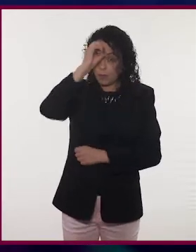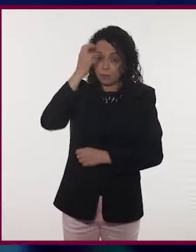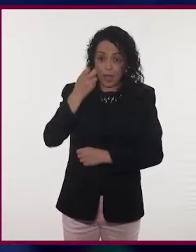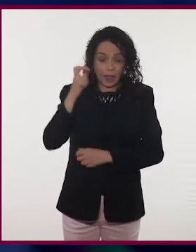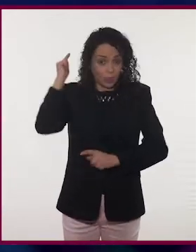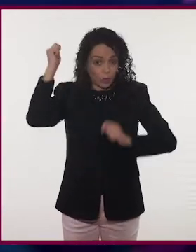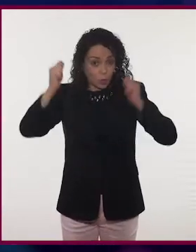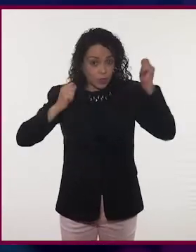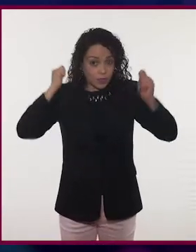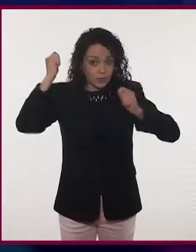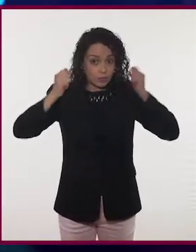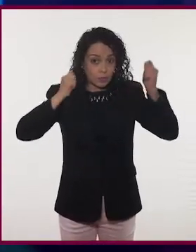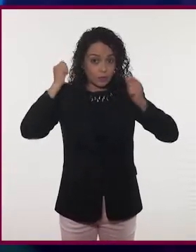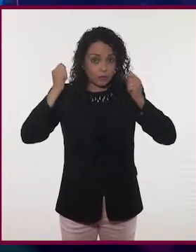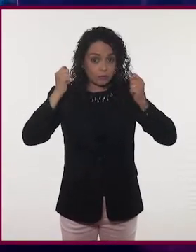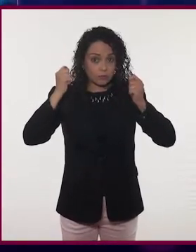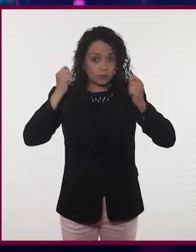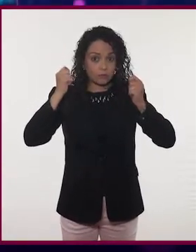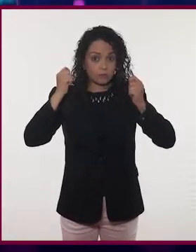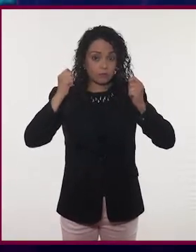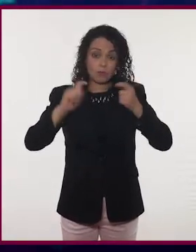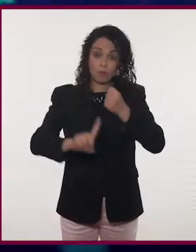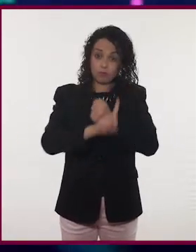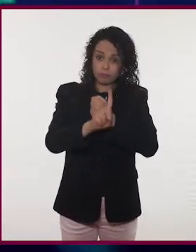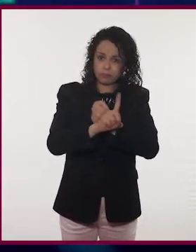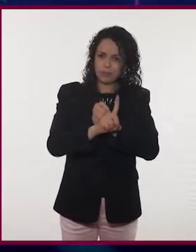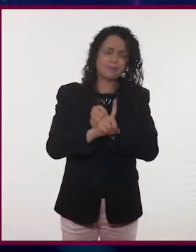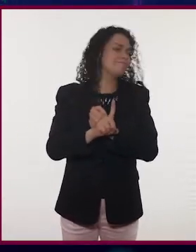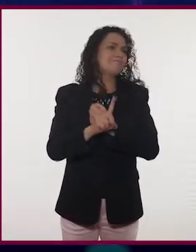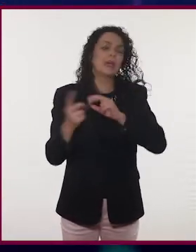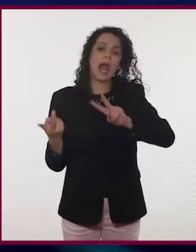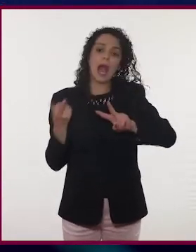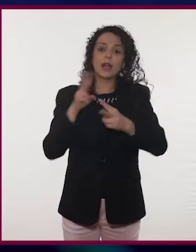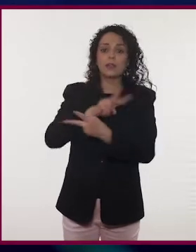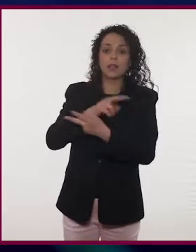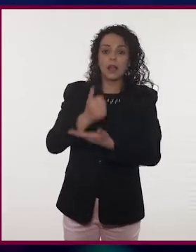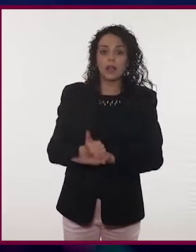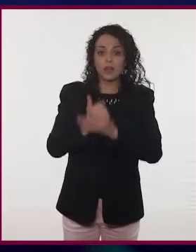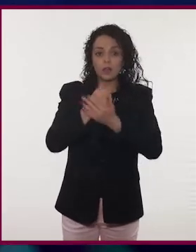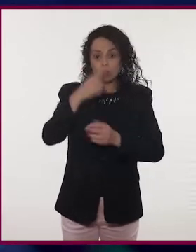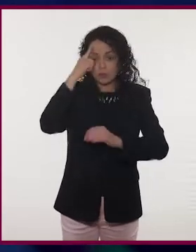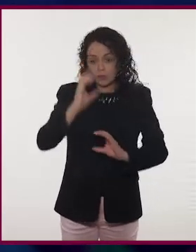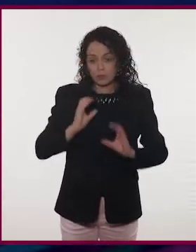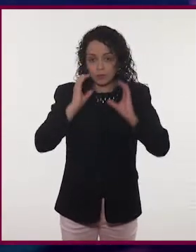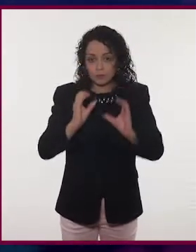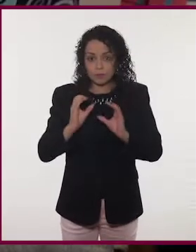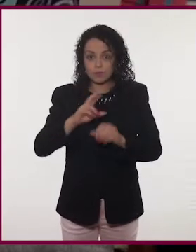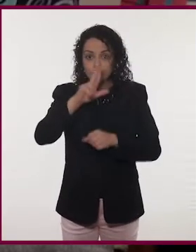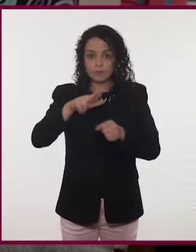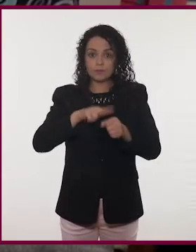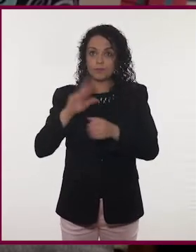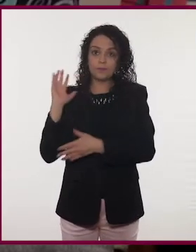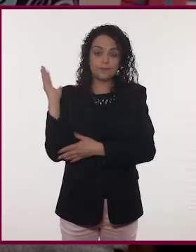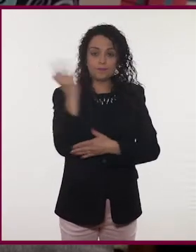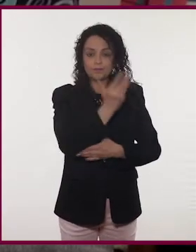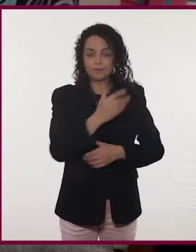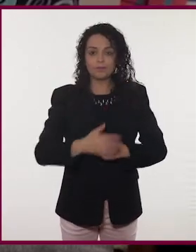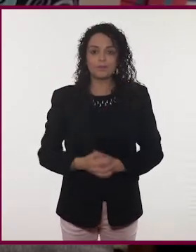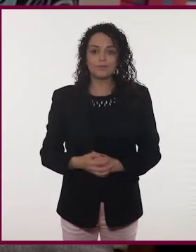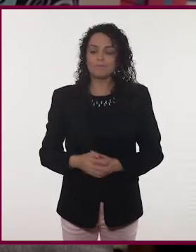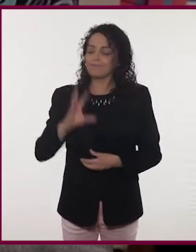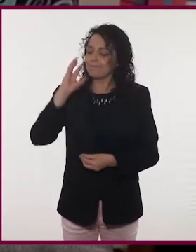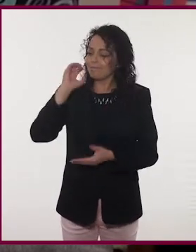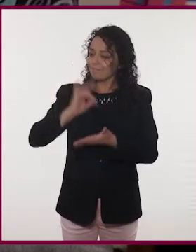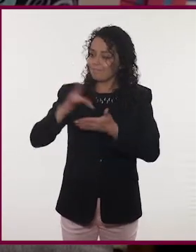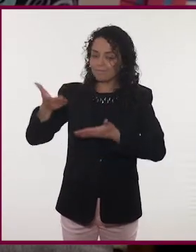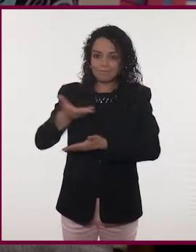este turismo no impacta, sino que ayuda a la conservación de nuestros recursos naturales. Muchas gracias